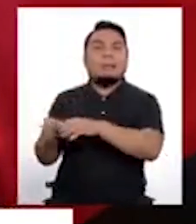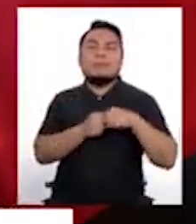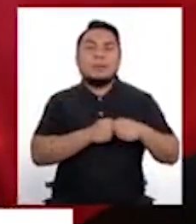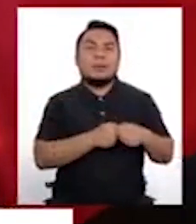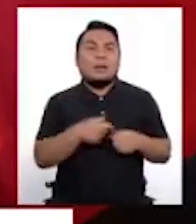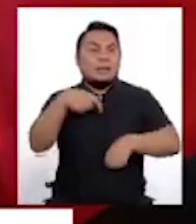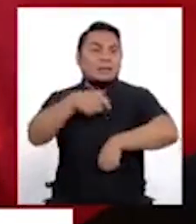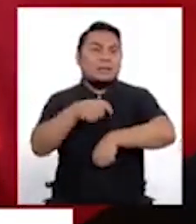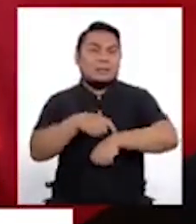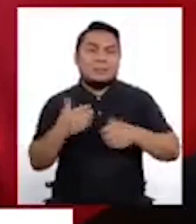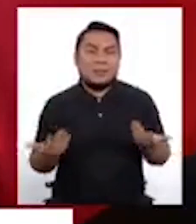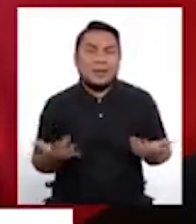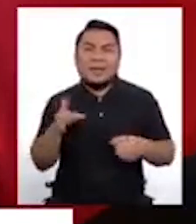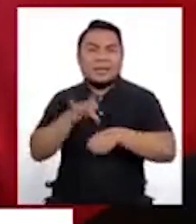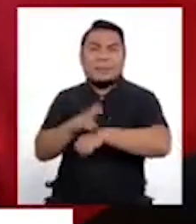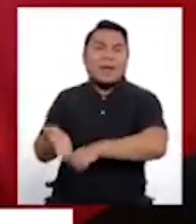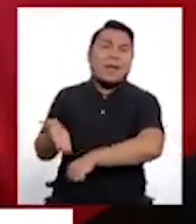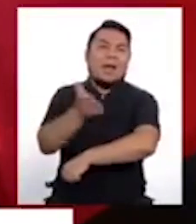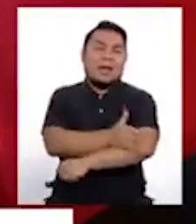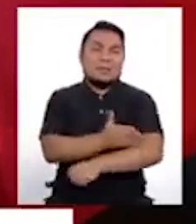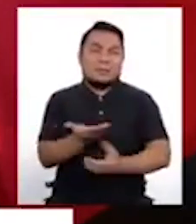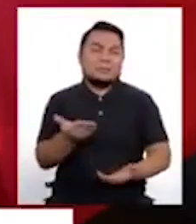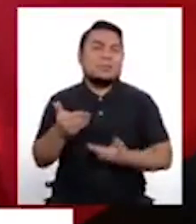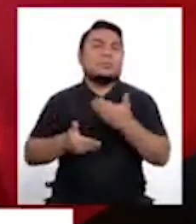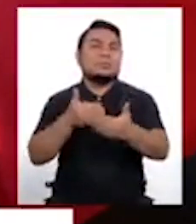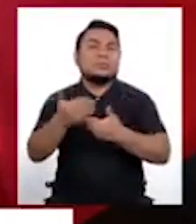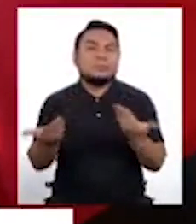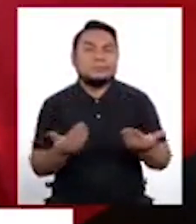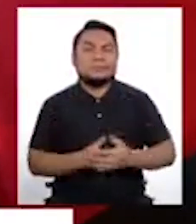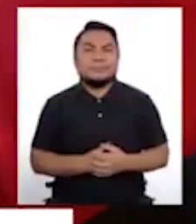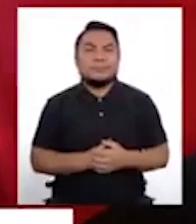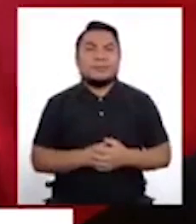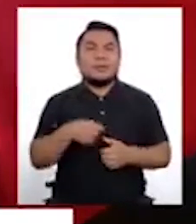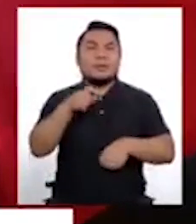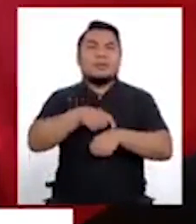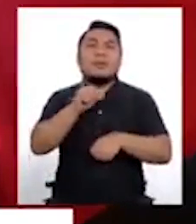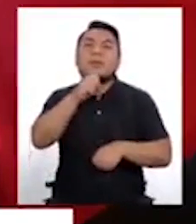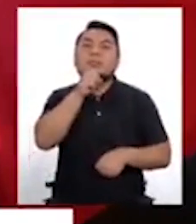una etapa temprana de su proceso del tiempo que labora.